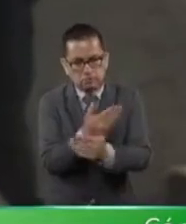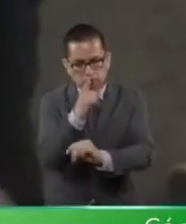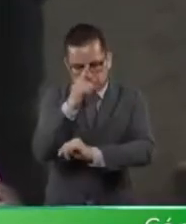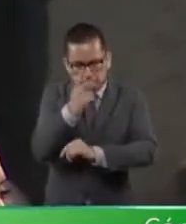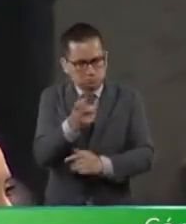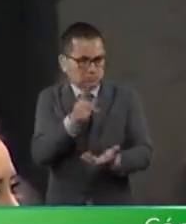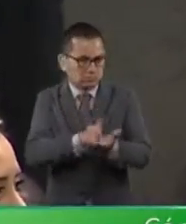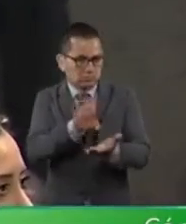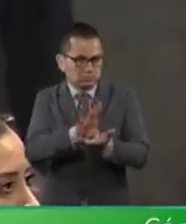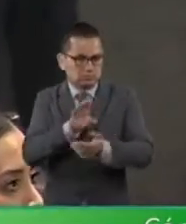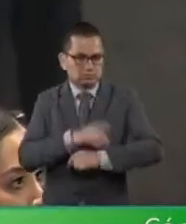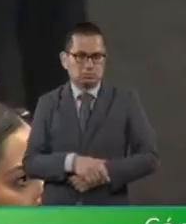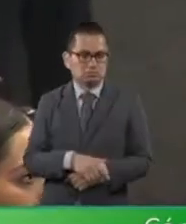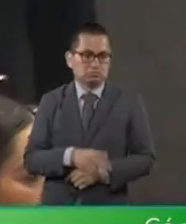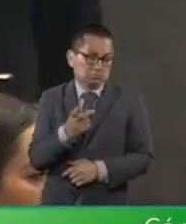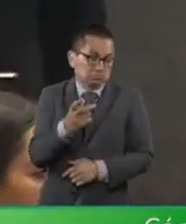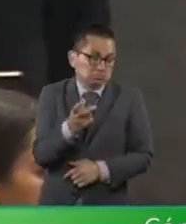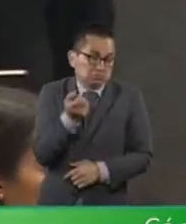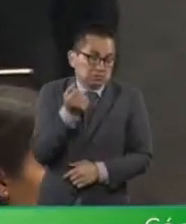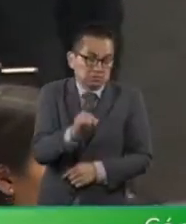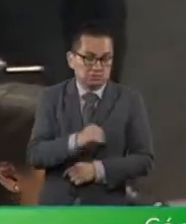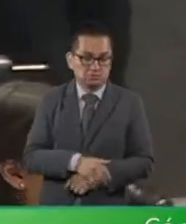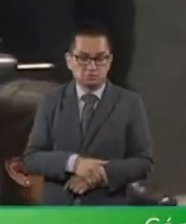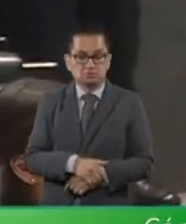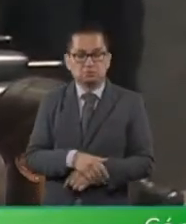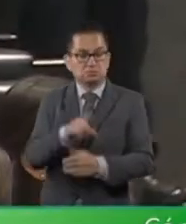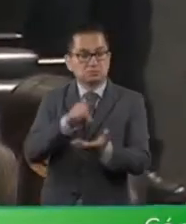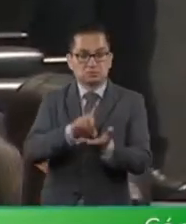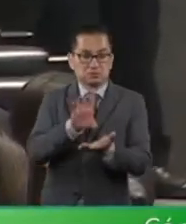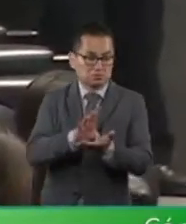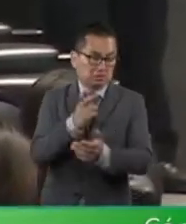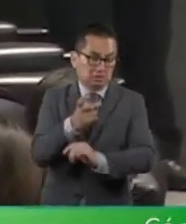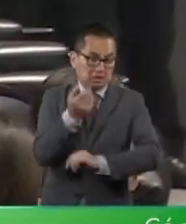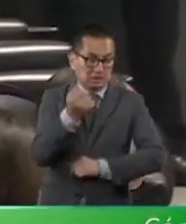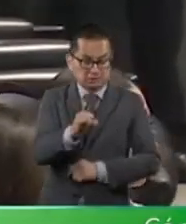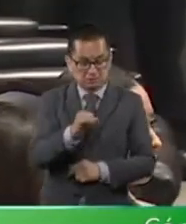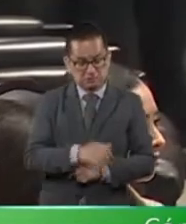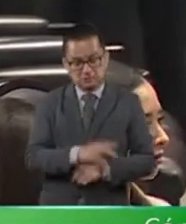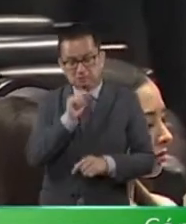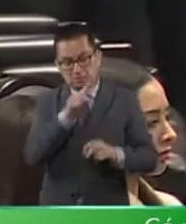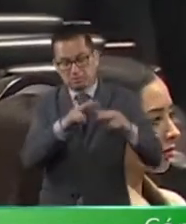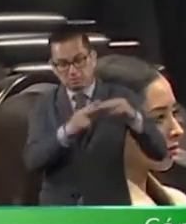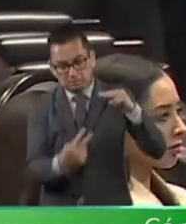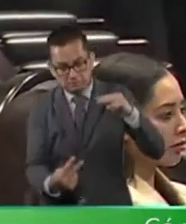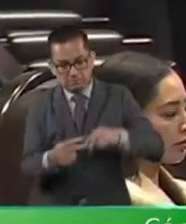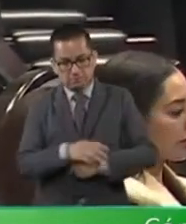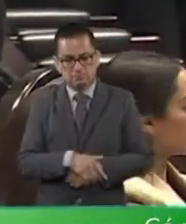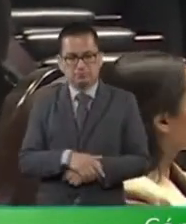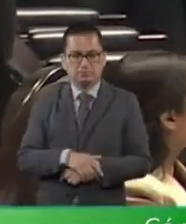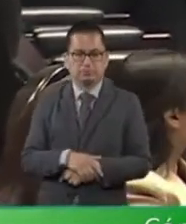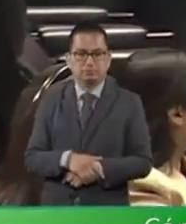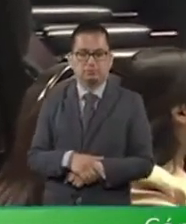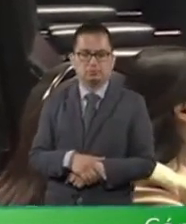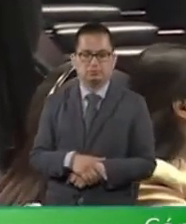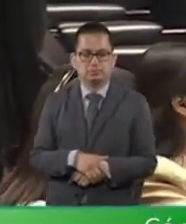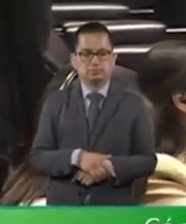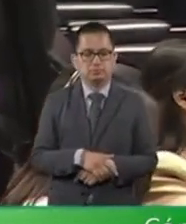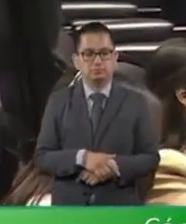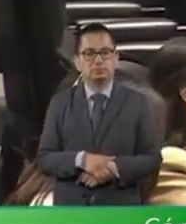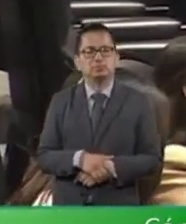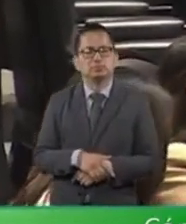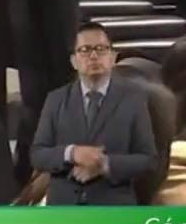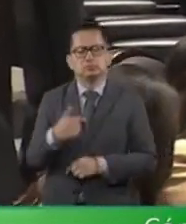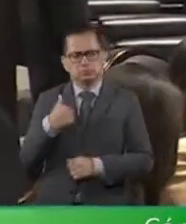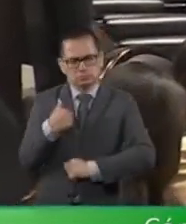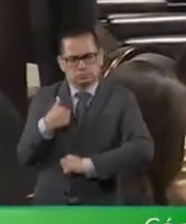bueno, sabemos que también la discapacidad viene siendo genética, ¿no? Entonces, lo que yo les quiero invitar es que,